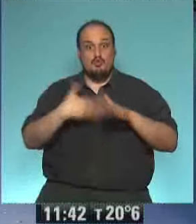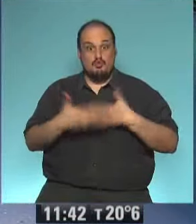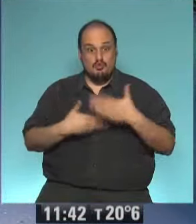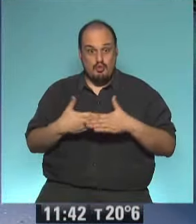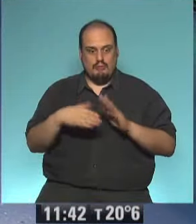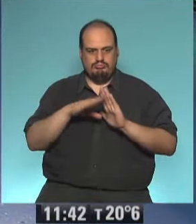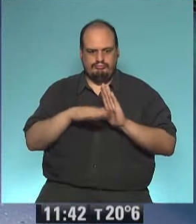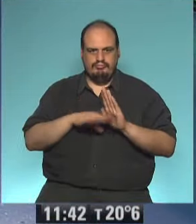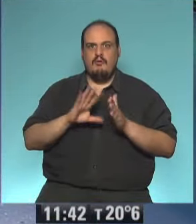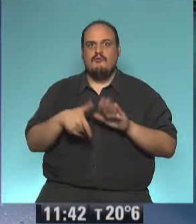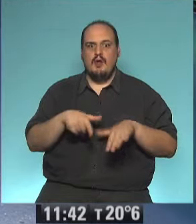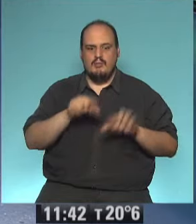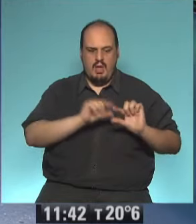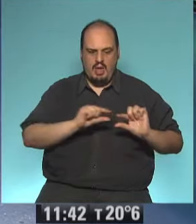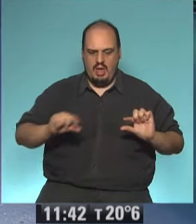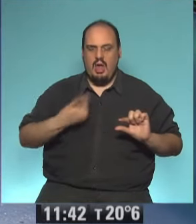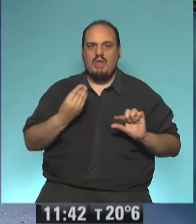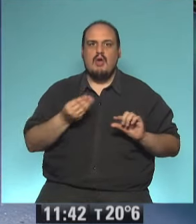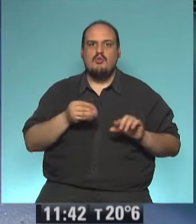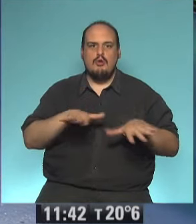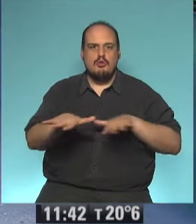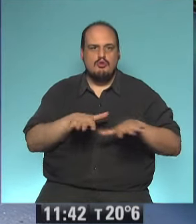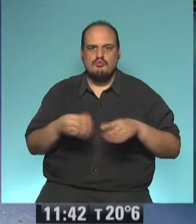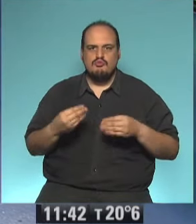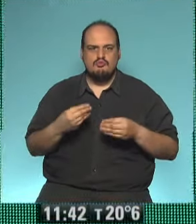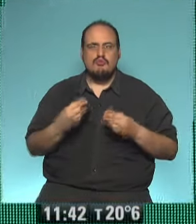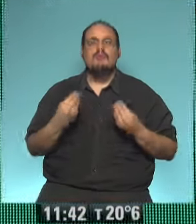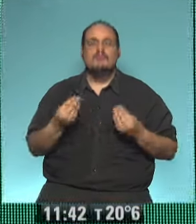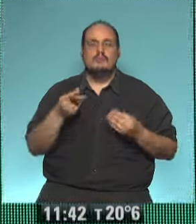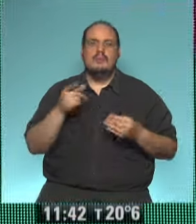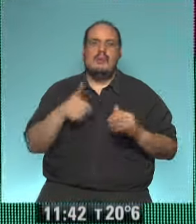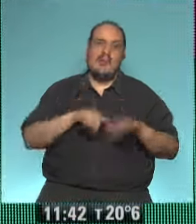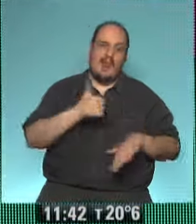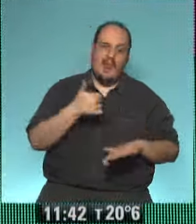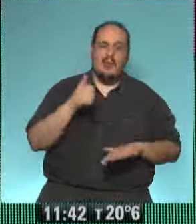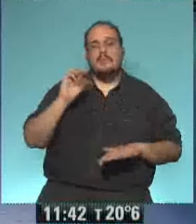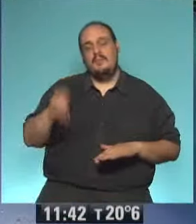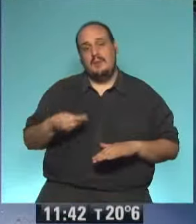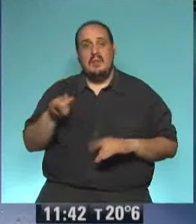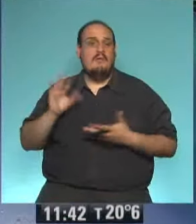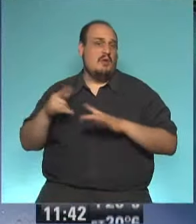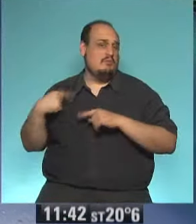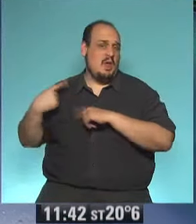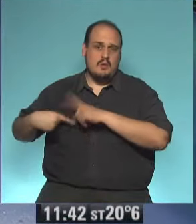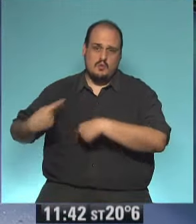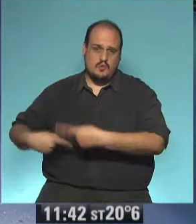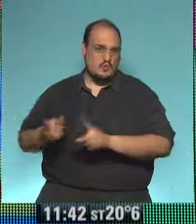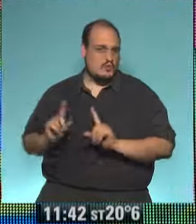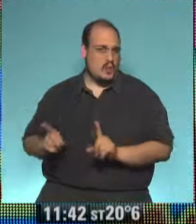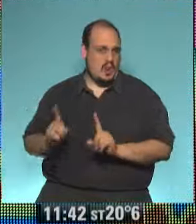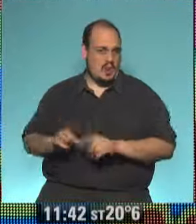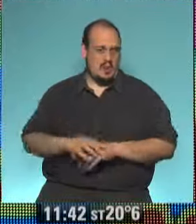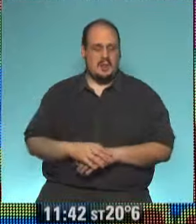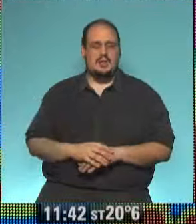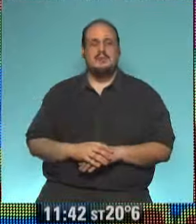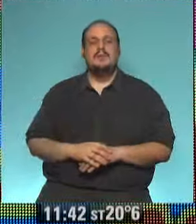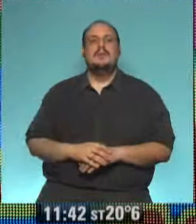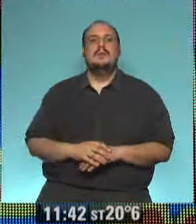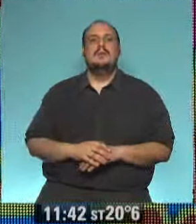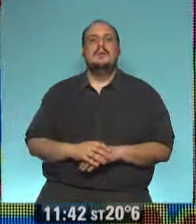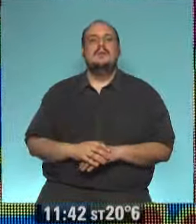y los movimientos de cada pieza y la manera de ganar o de perder sigue siendo la misma. Exacto. Uh-huh. Bueno,